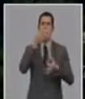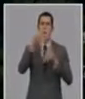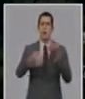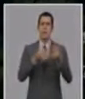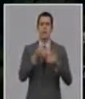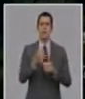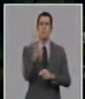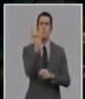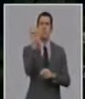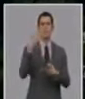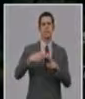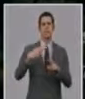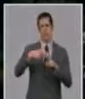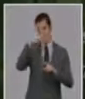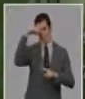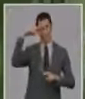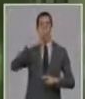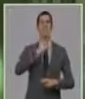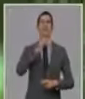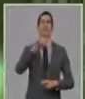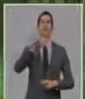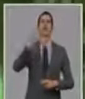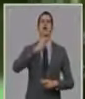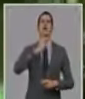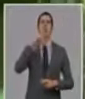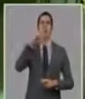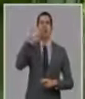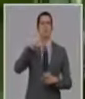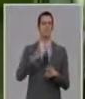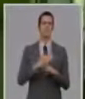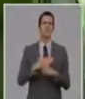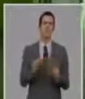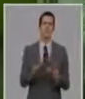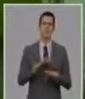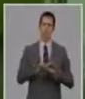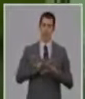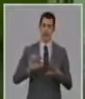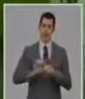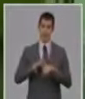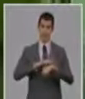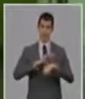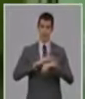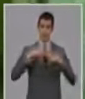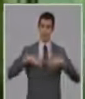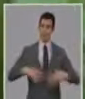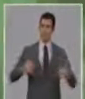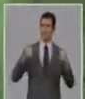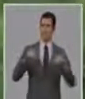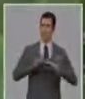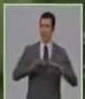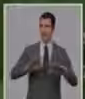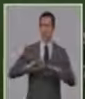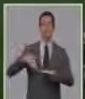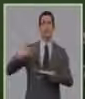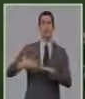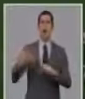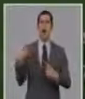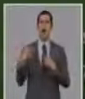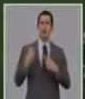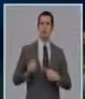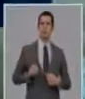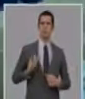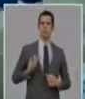diferencias en ese caso? Exactamente. Bueno, la secuela es una alteración, digamos, más permanente,